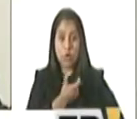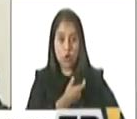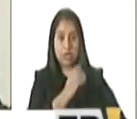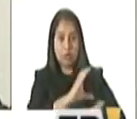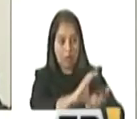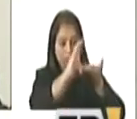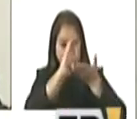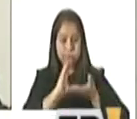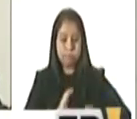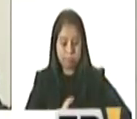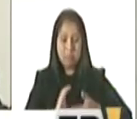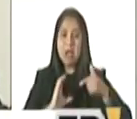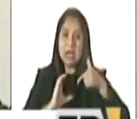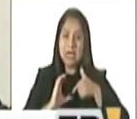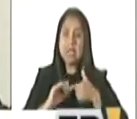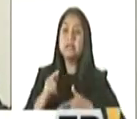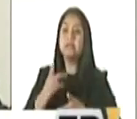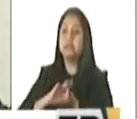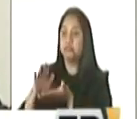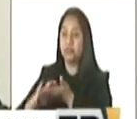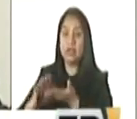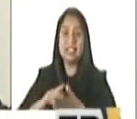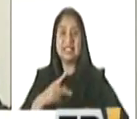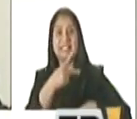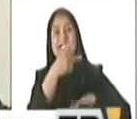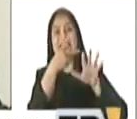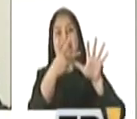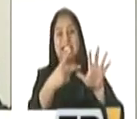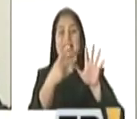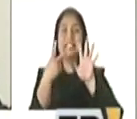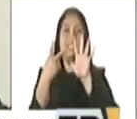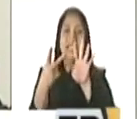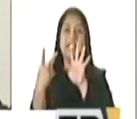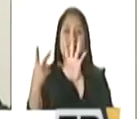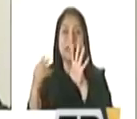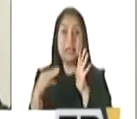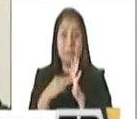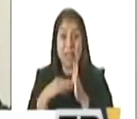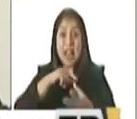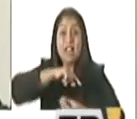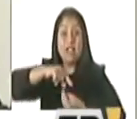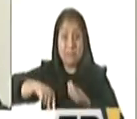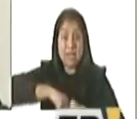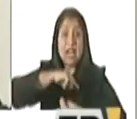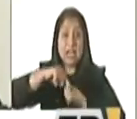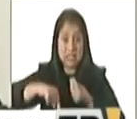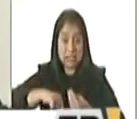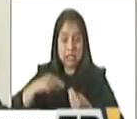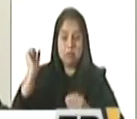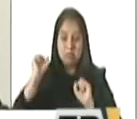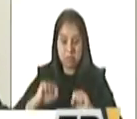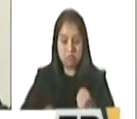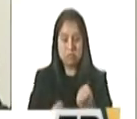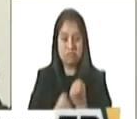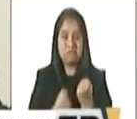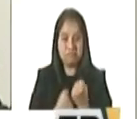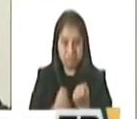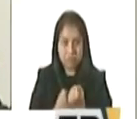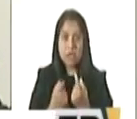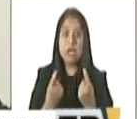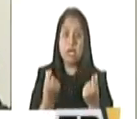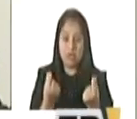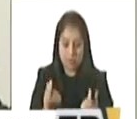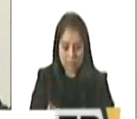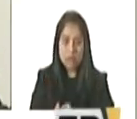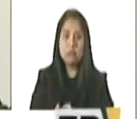República a 777 mil familias a las que vamos a poder apoyar financieramente